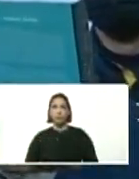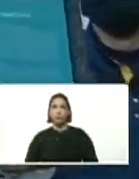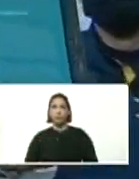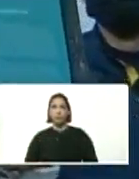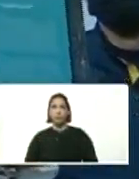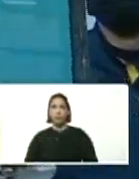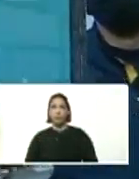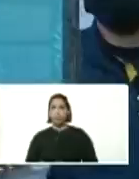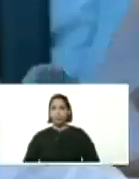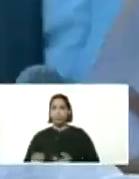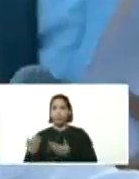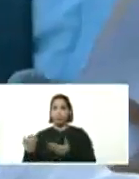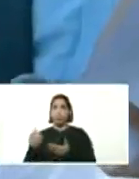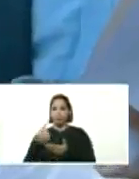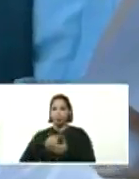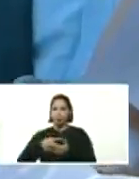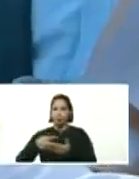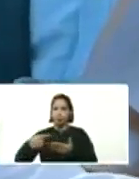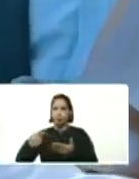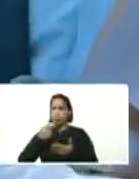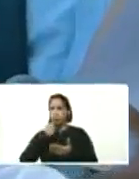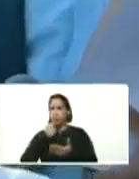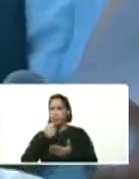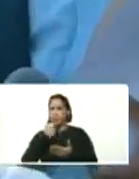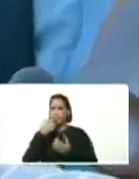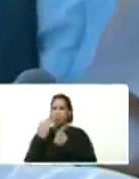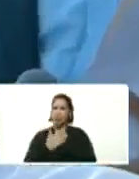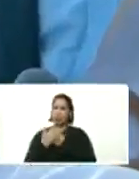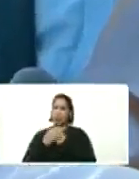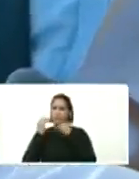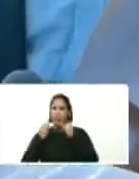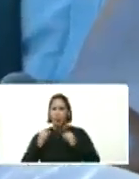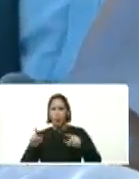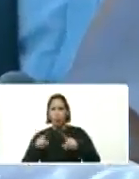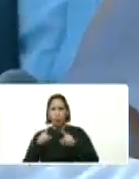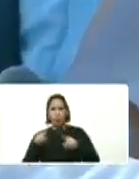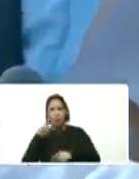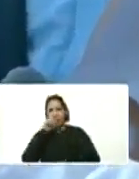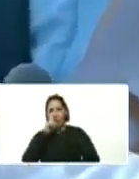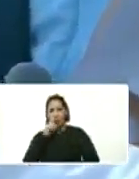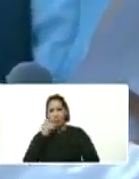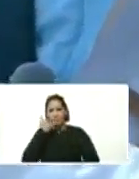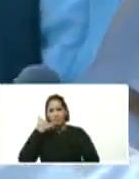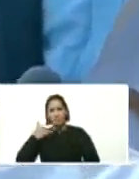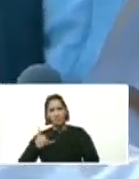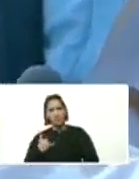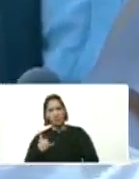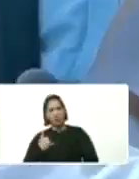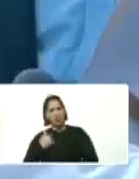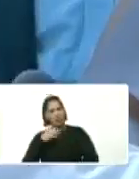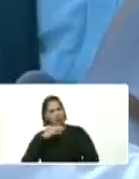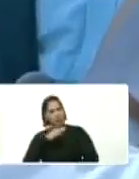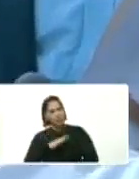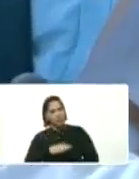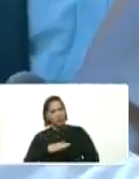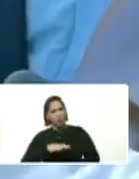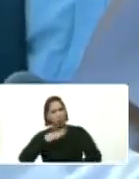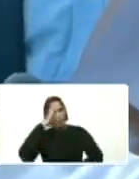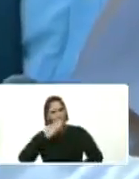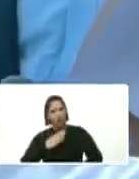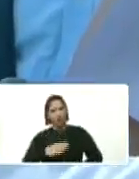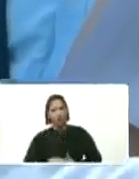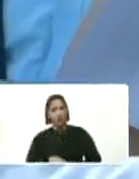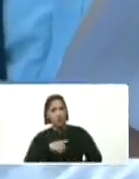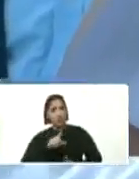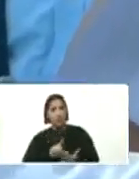Se lo mandé dedicado, con una dedicatoria bonita, de cariño. Feliz cumpleaños. Y él me llamó y me dijo, mi comandante, este